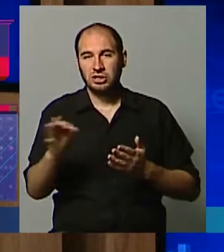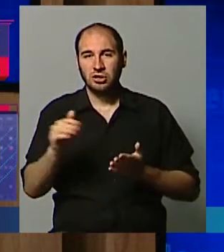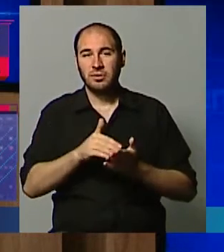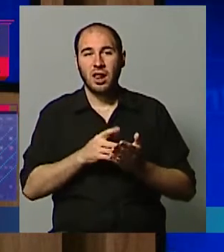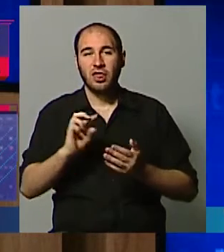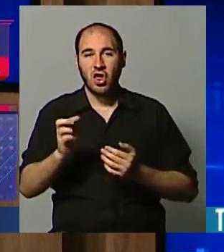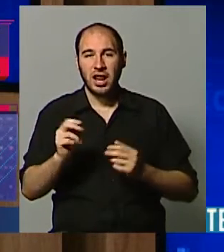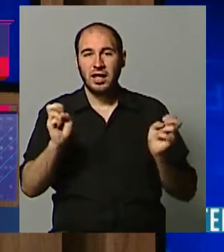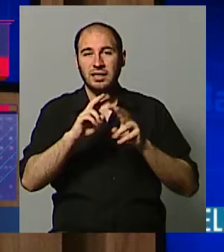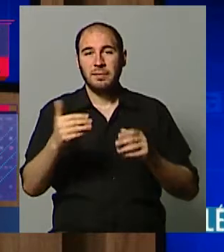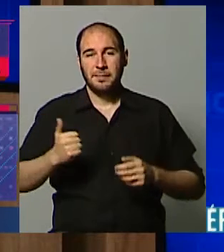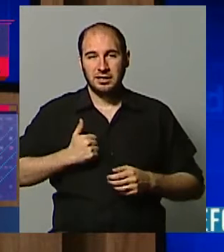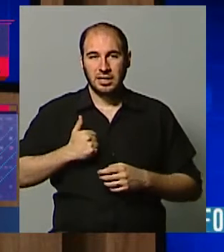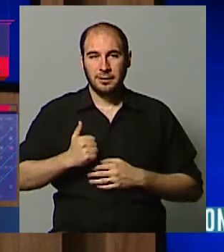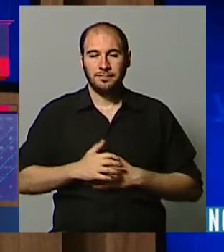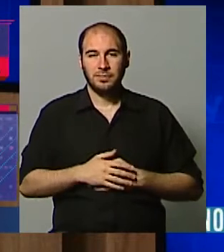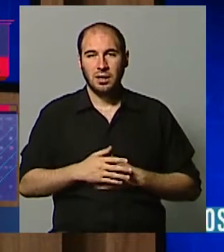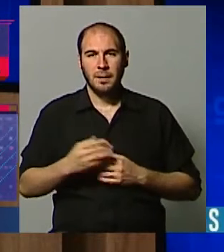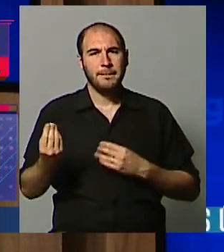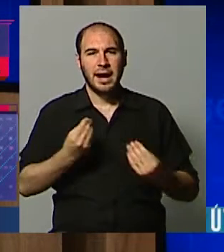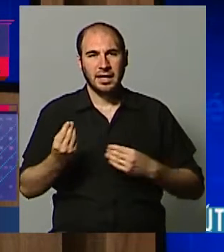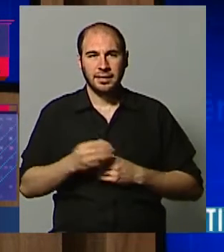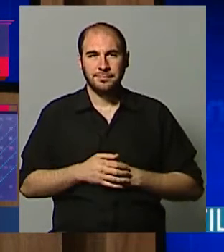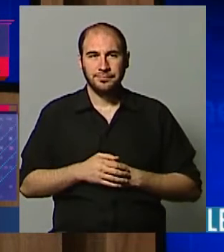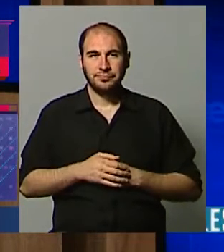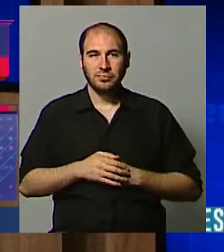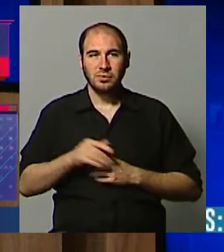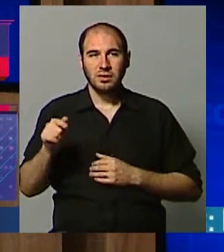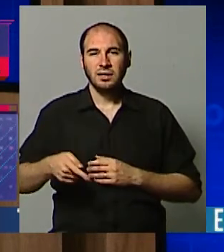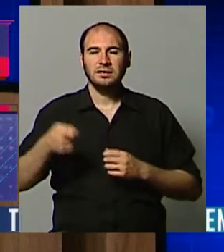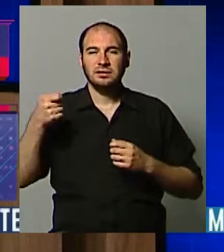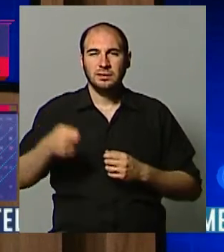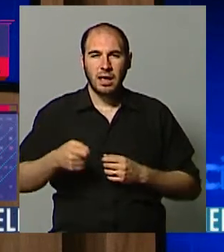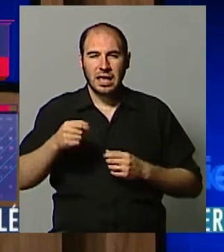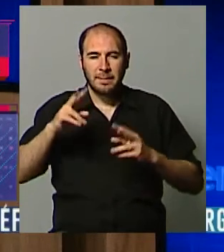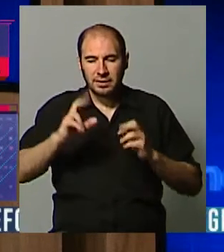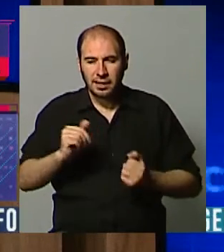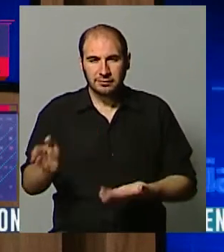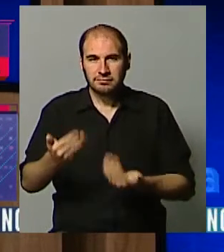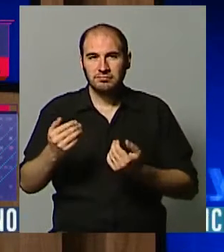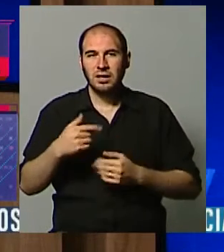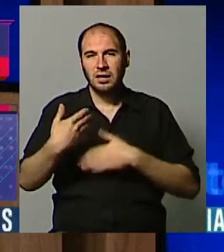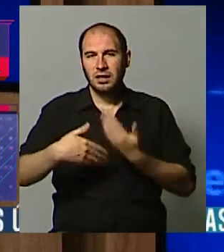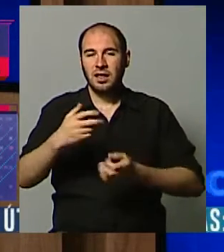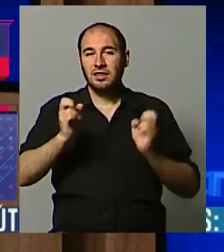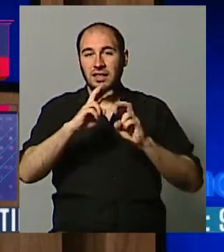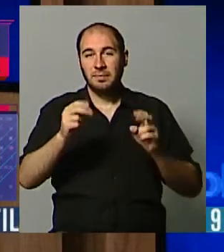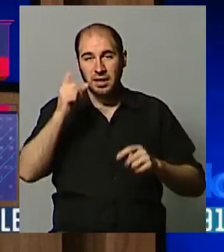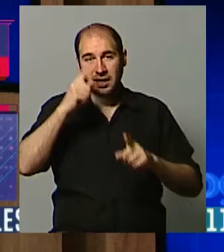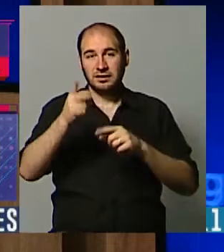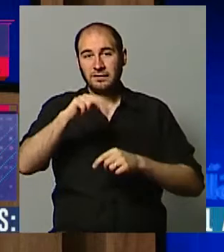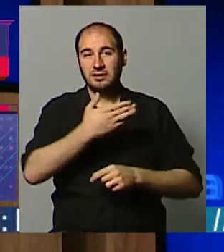de alrededor de 400 millones de dólares uh-huh. en materia militar. El objeto de esto era apostar a una investigación que se desarrollaría sobre el